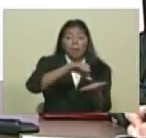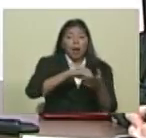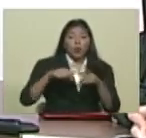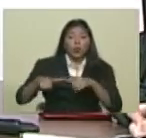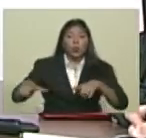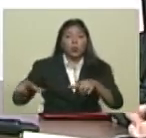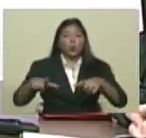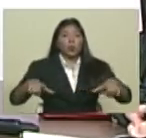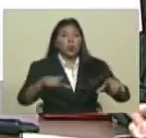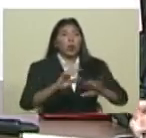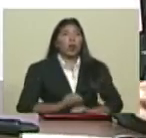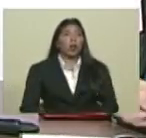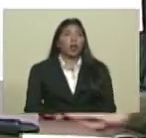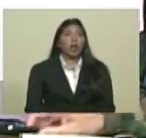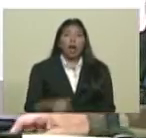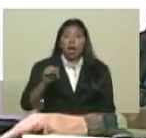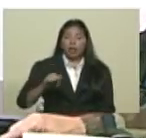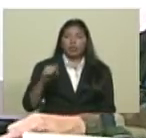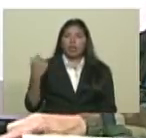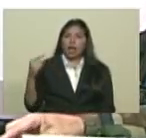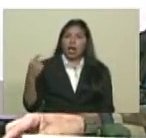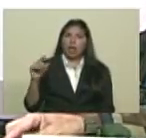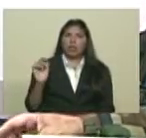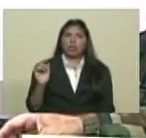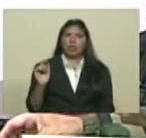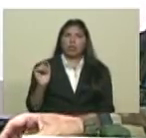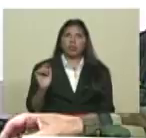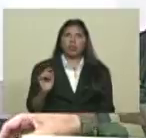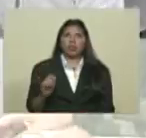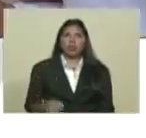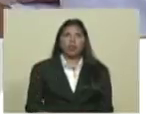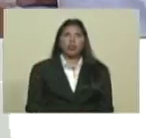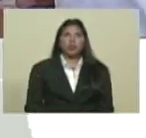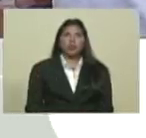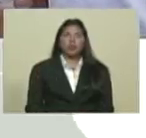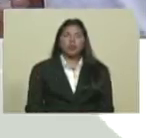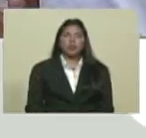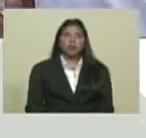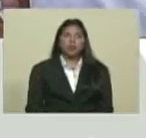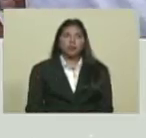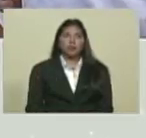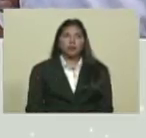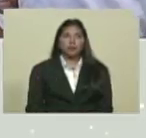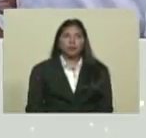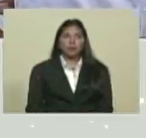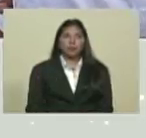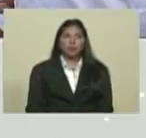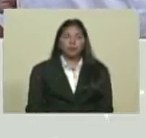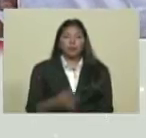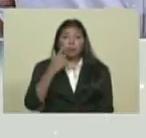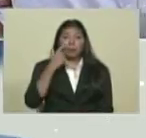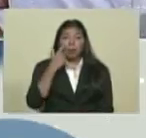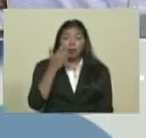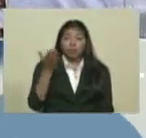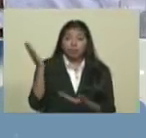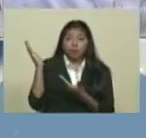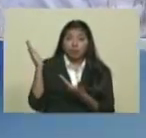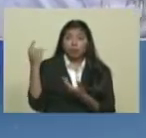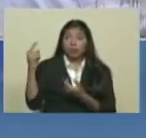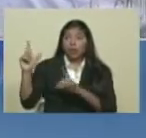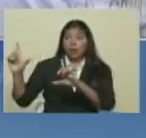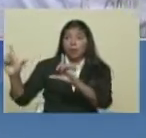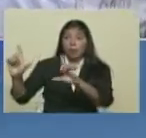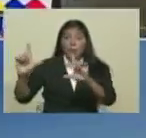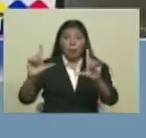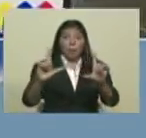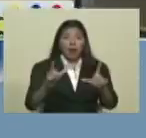aquí en vivo. Yo tengo en este despacho, tengo lo que se llama, ahí estoy viendo, pues varios canales se pegaron,